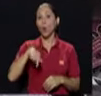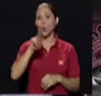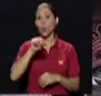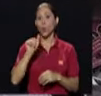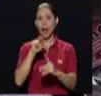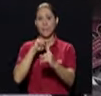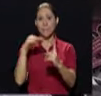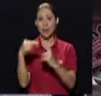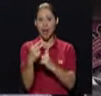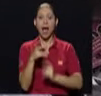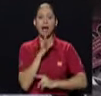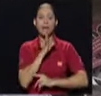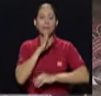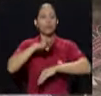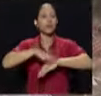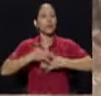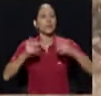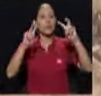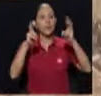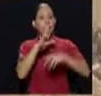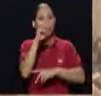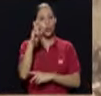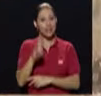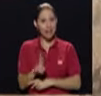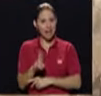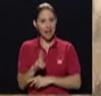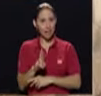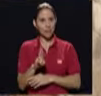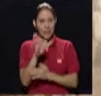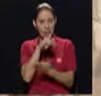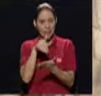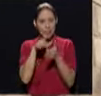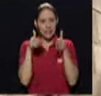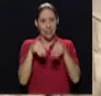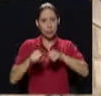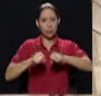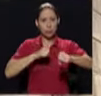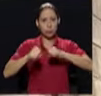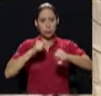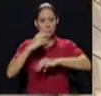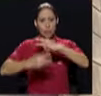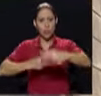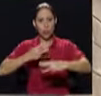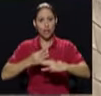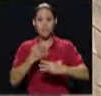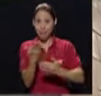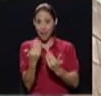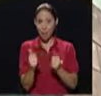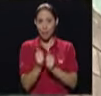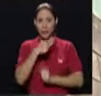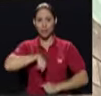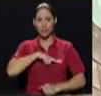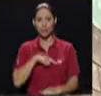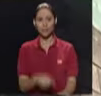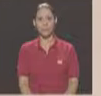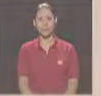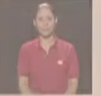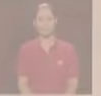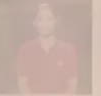importante. Hoy, en Una Mirada, conversaremos sobre Costa Rica, epicentro de la sismología mundial.